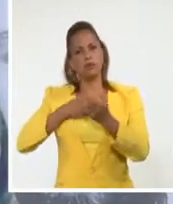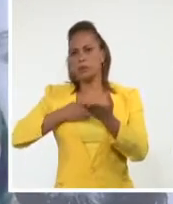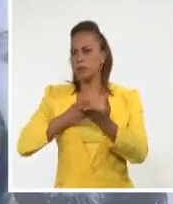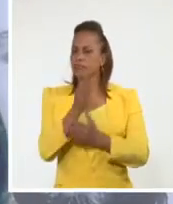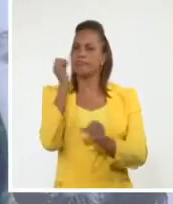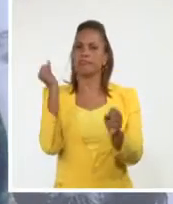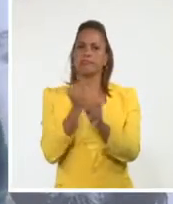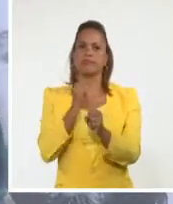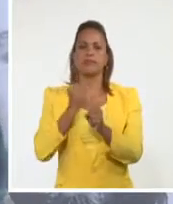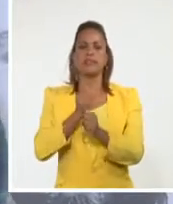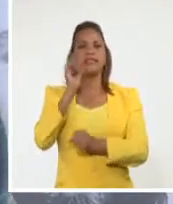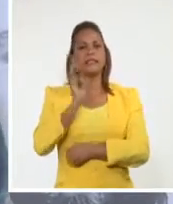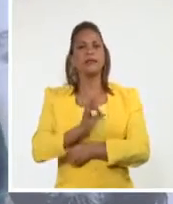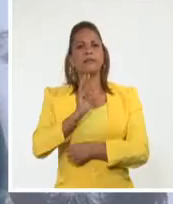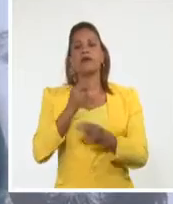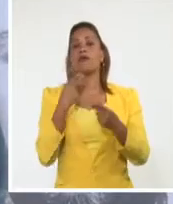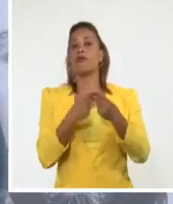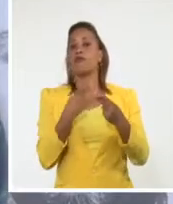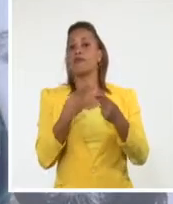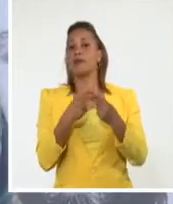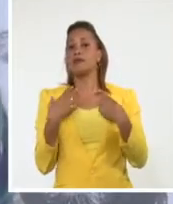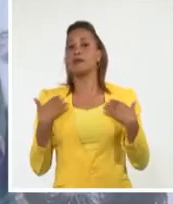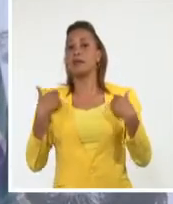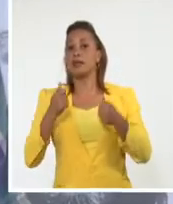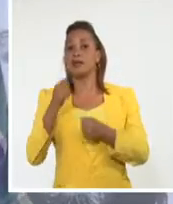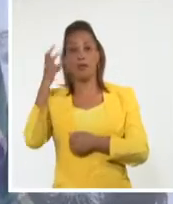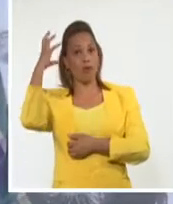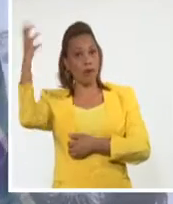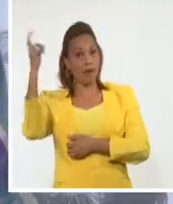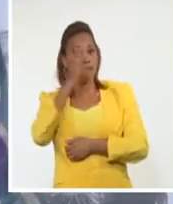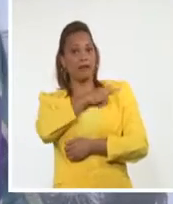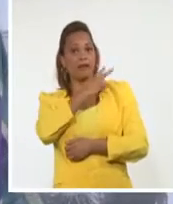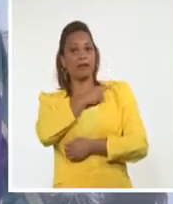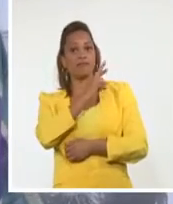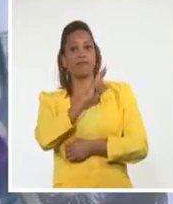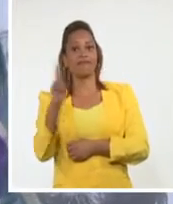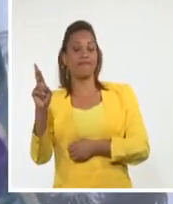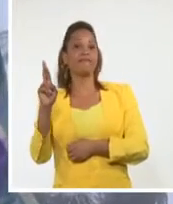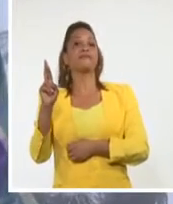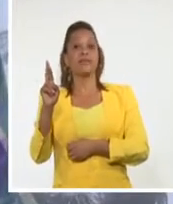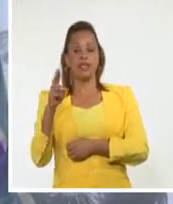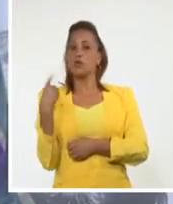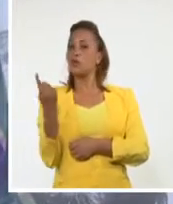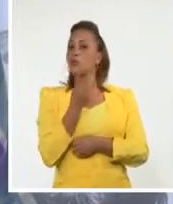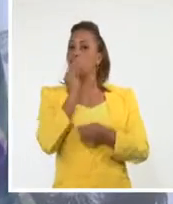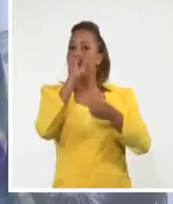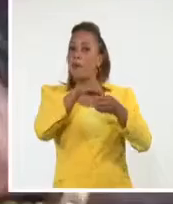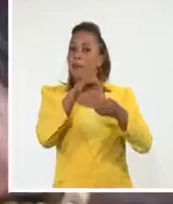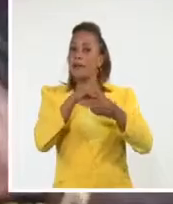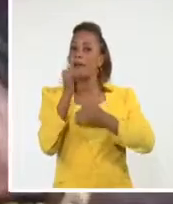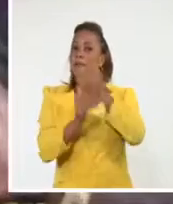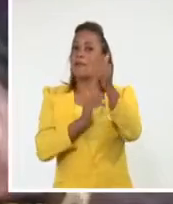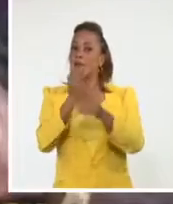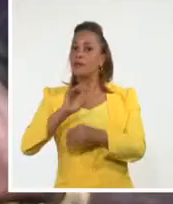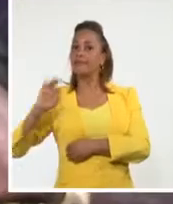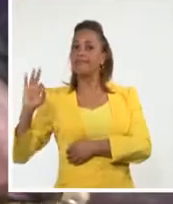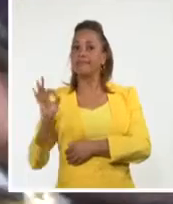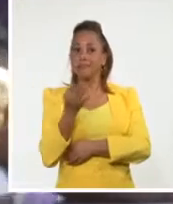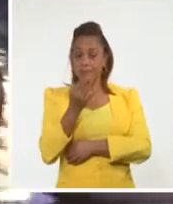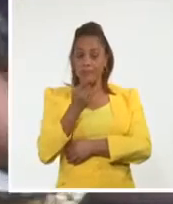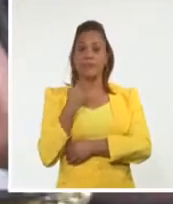Tuvimos siempre confianza en la dirección histórica de la revolución, porque prácticamente nosotros somos parte de ese proceso de perfeccionamiento.